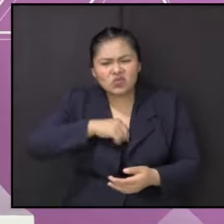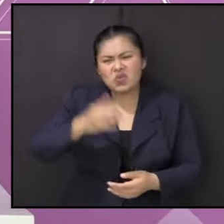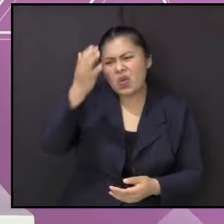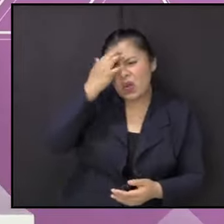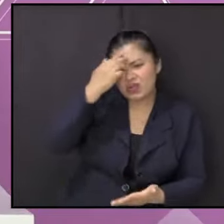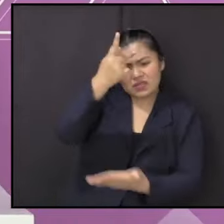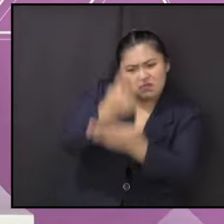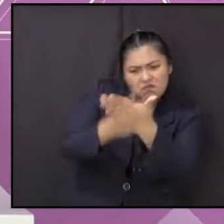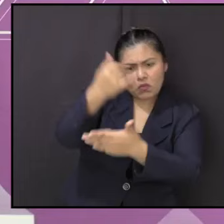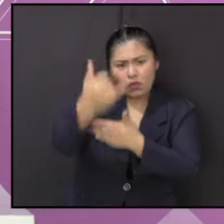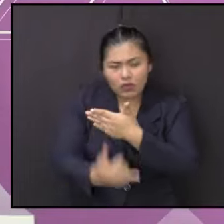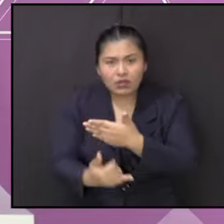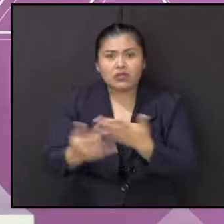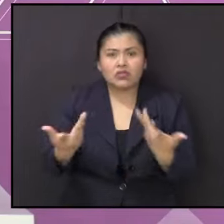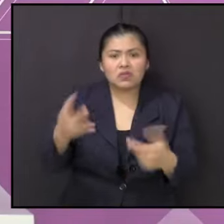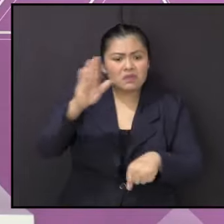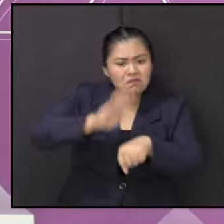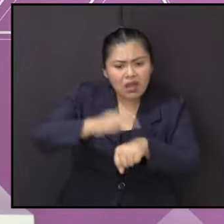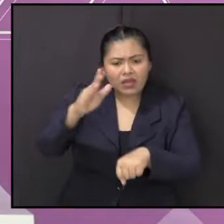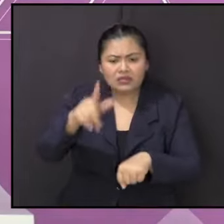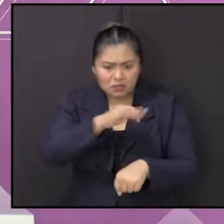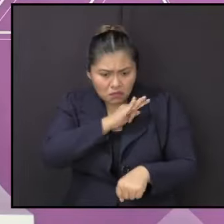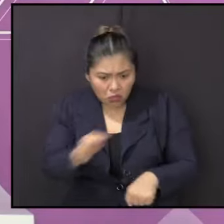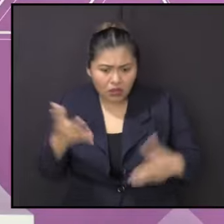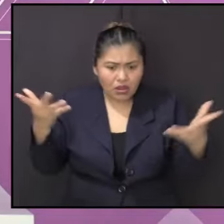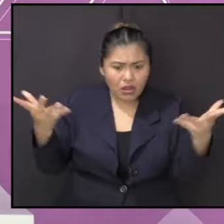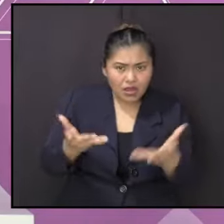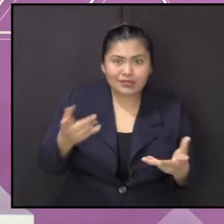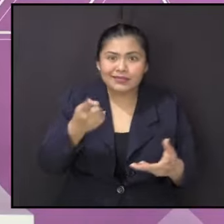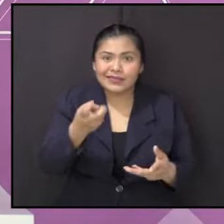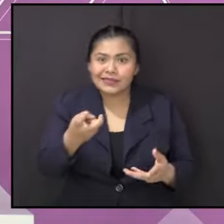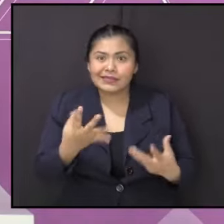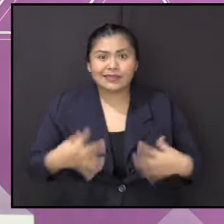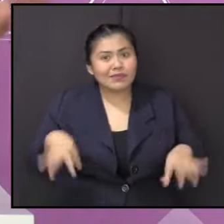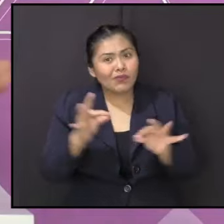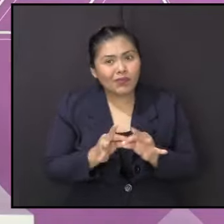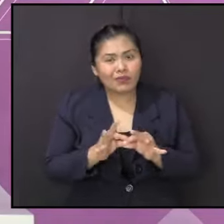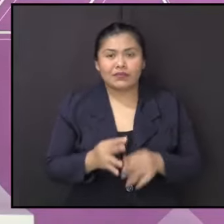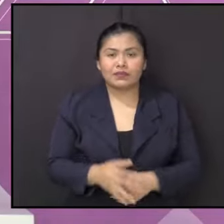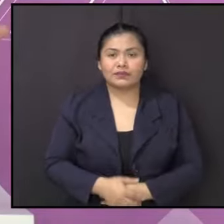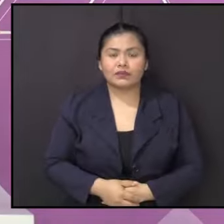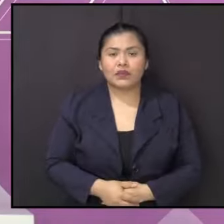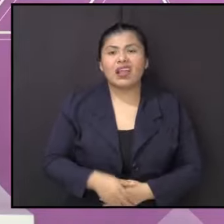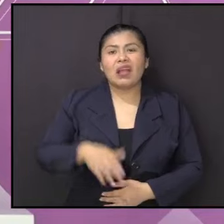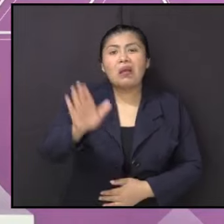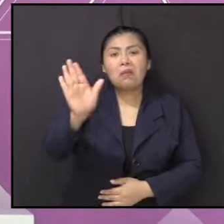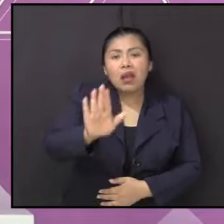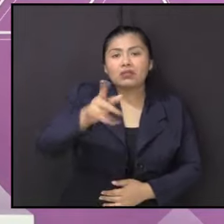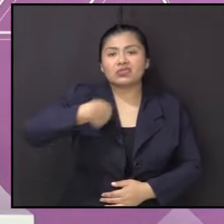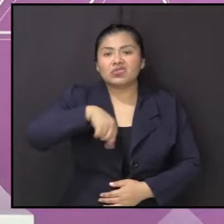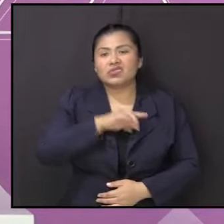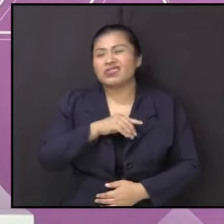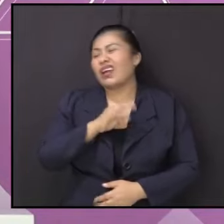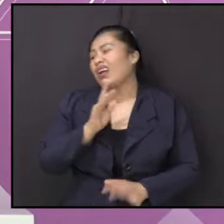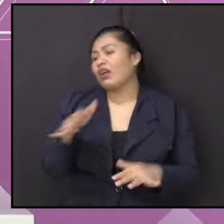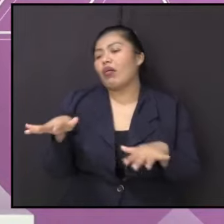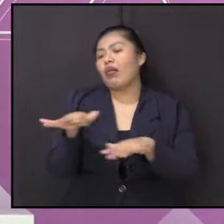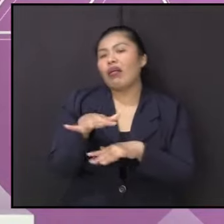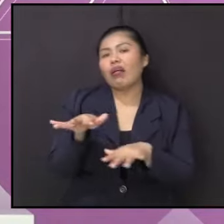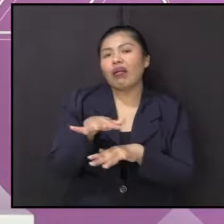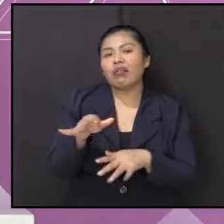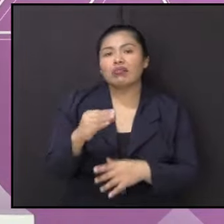tan viable, qué tan sustentable, de qué forma lo vamos a hacer. Todo esto parece que no lo estamos haciendo bien. Por ello,